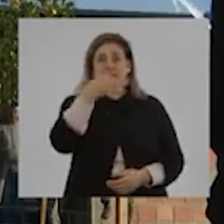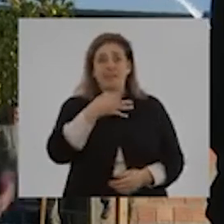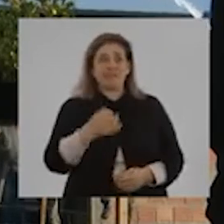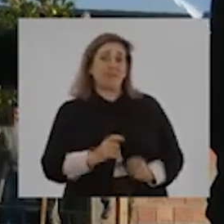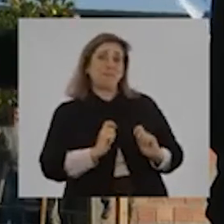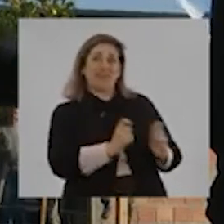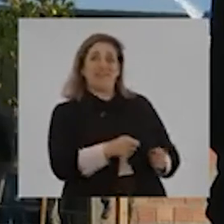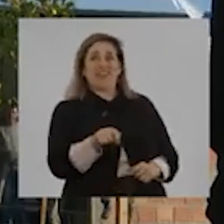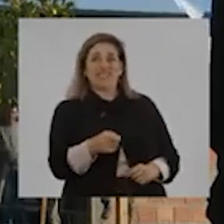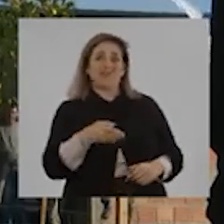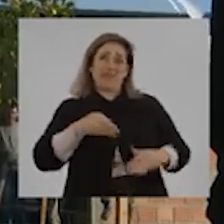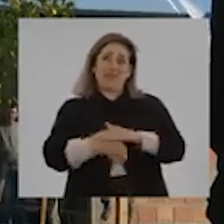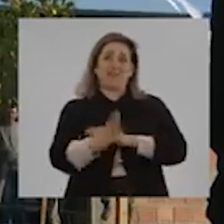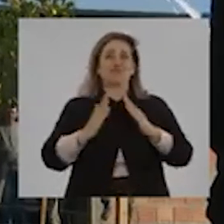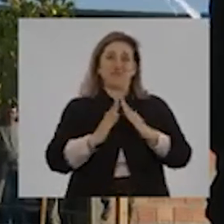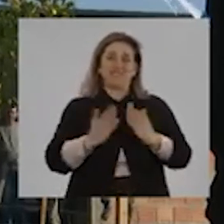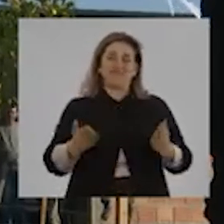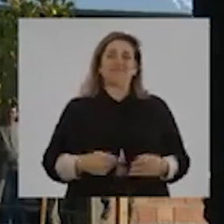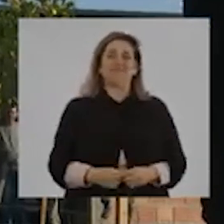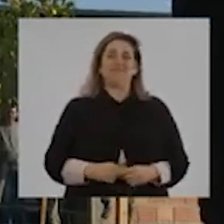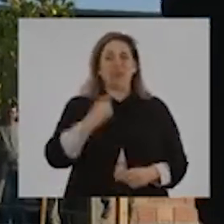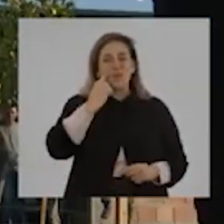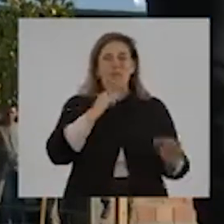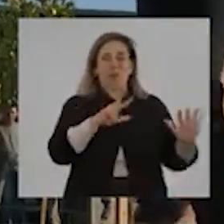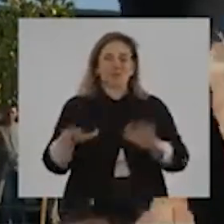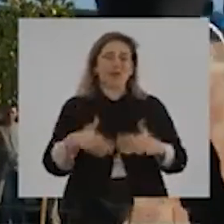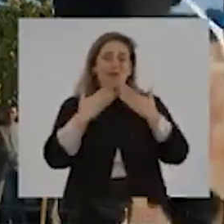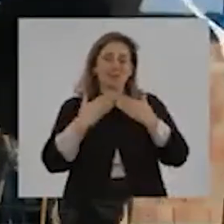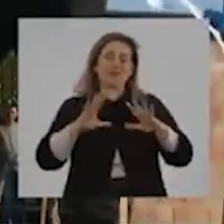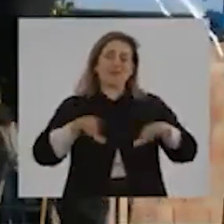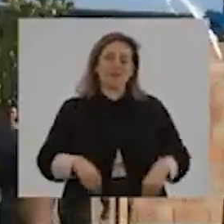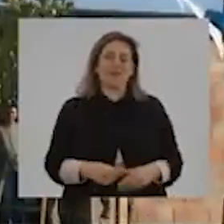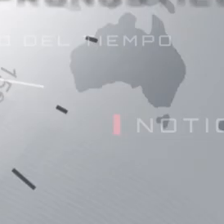que Matías tenga la llave y pueda entrar a la vivienda número 8. Gracias por todo.